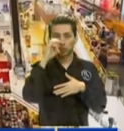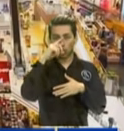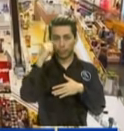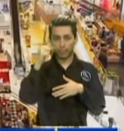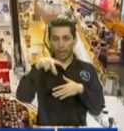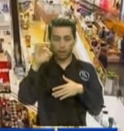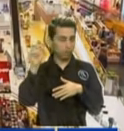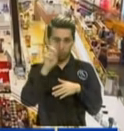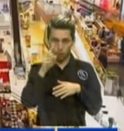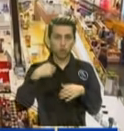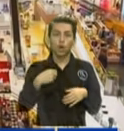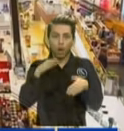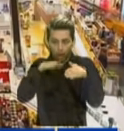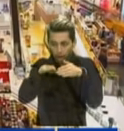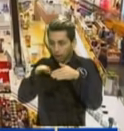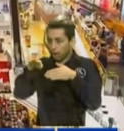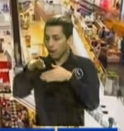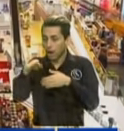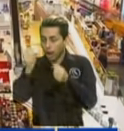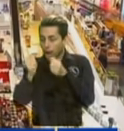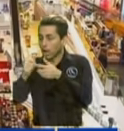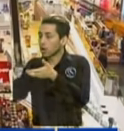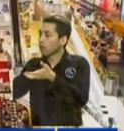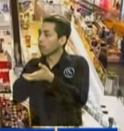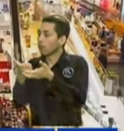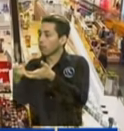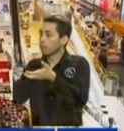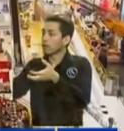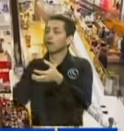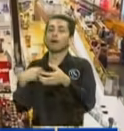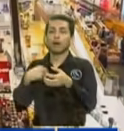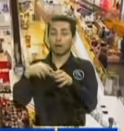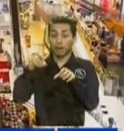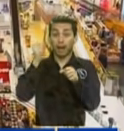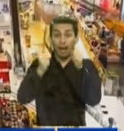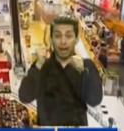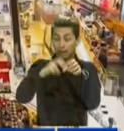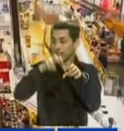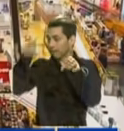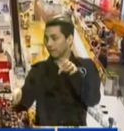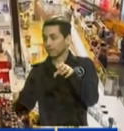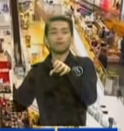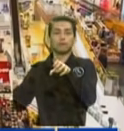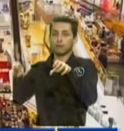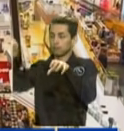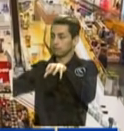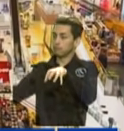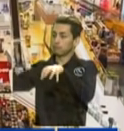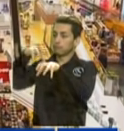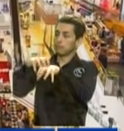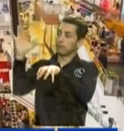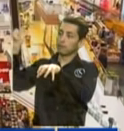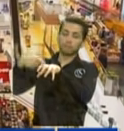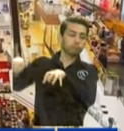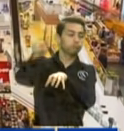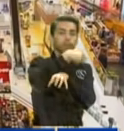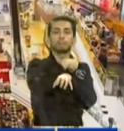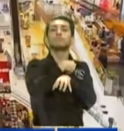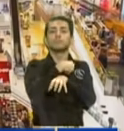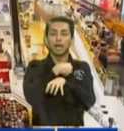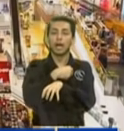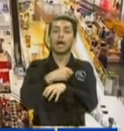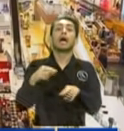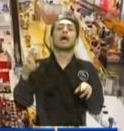esos estén abiertos? Uno, que no sea bar. No pueden estar abiertos los bares. Los restaurantes pueden estar